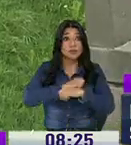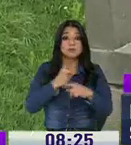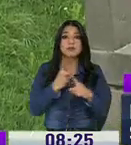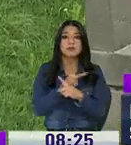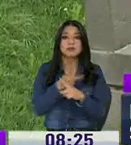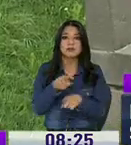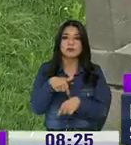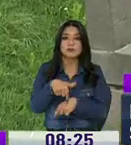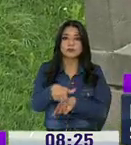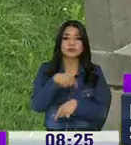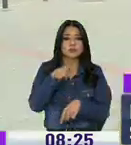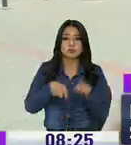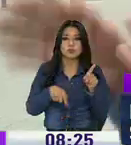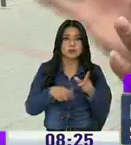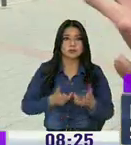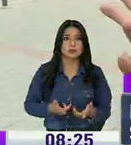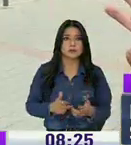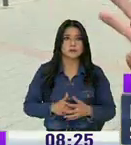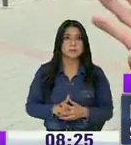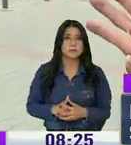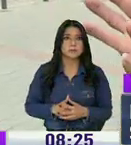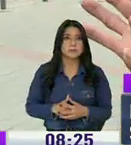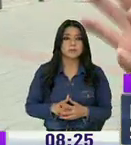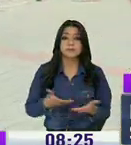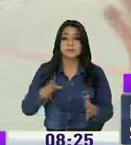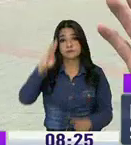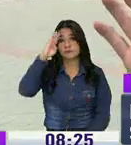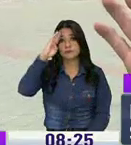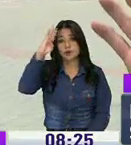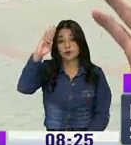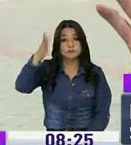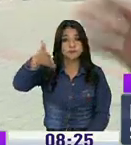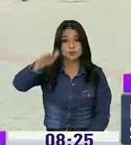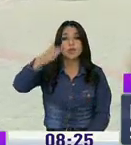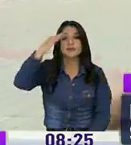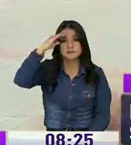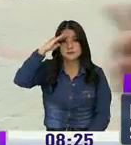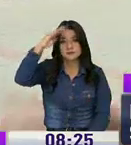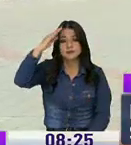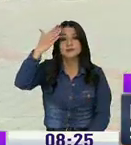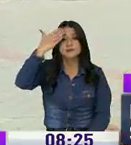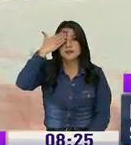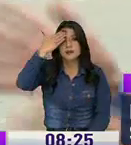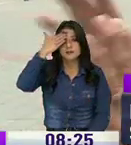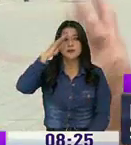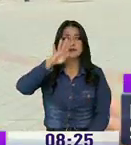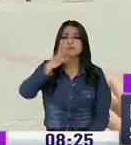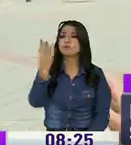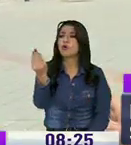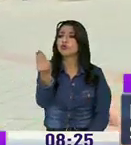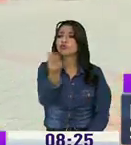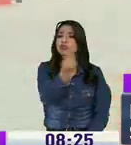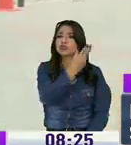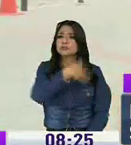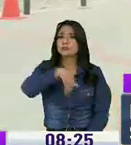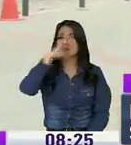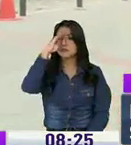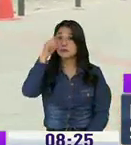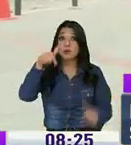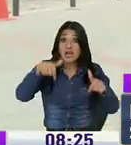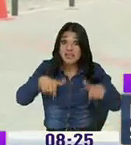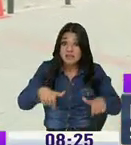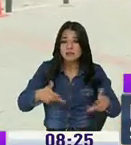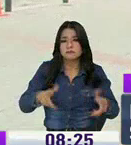peligroso caminar por el parque. No existe policía. Sabemos que hay 40 y pico de miles, pero no vemos un policía. La gente